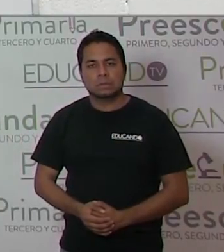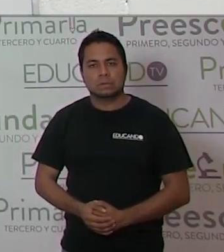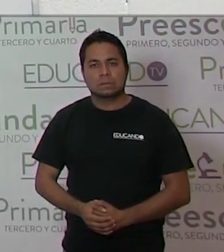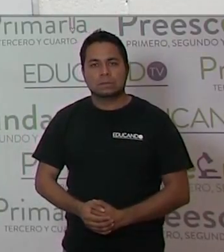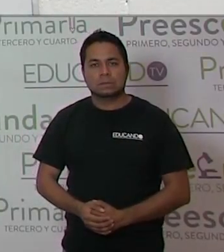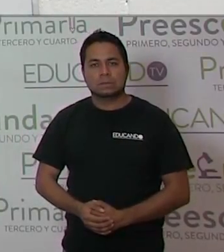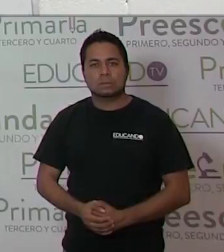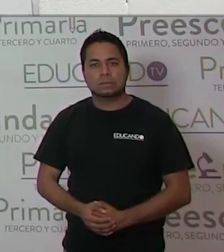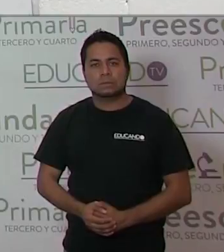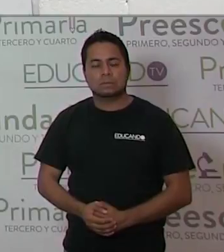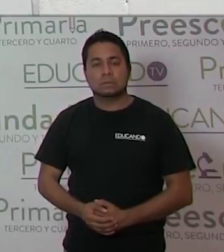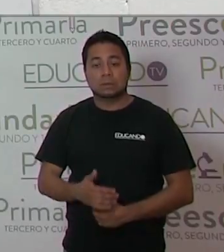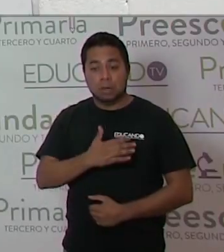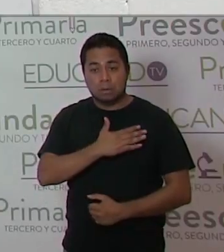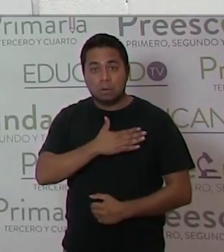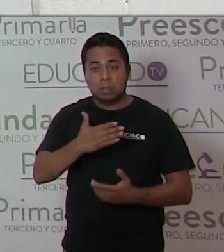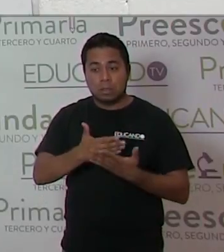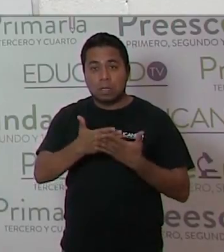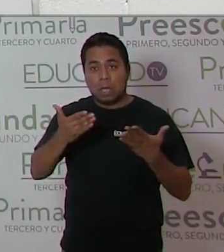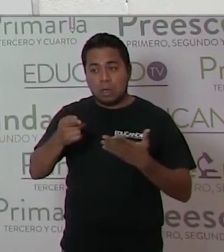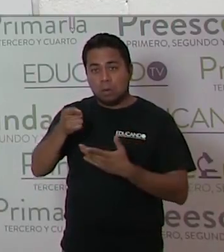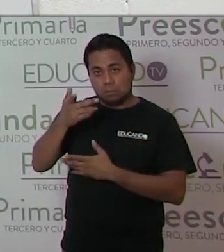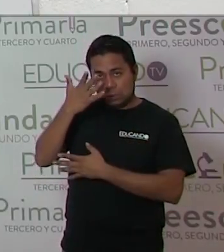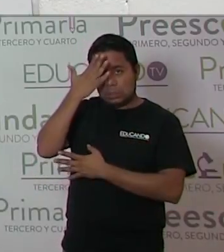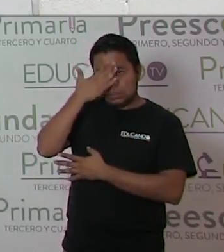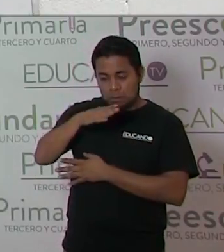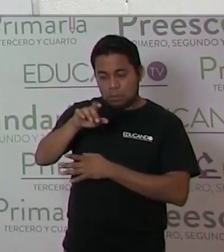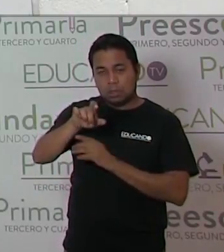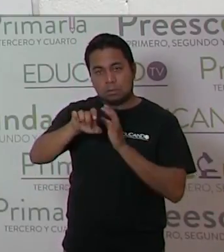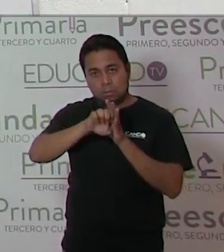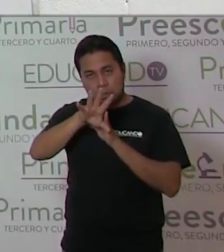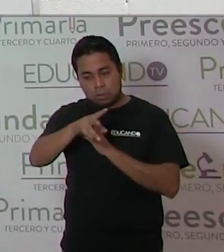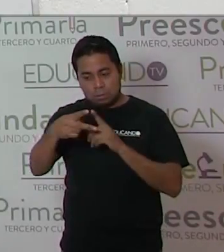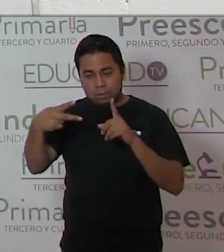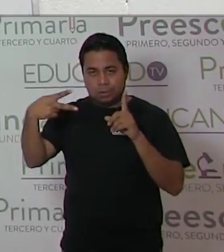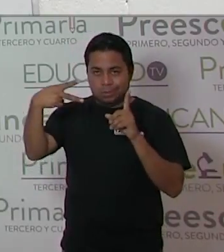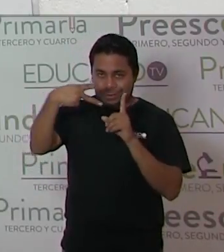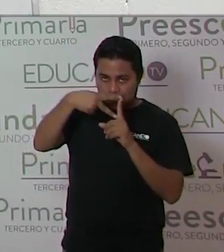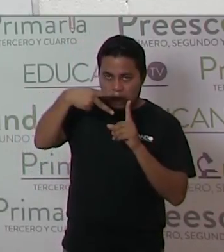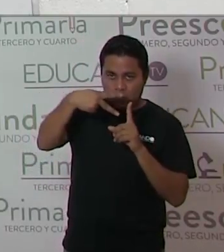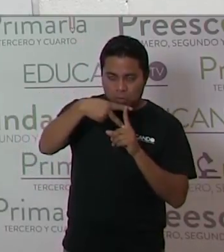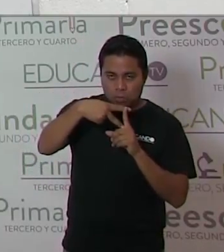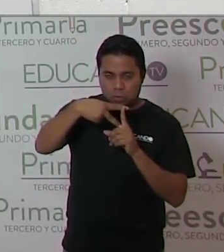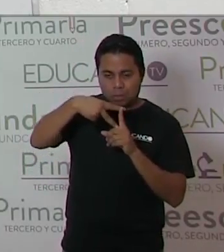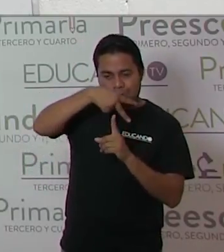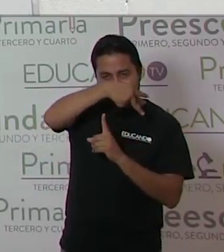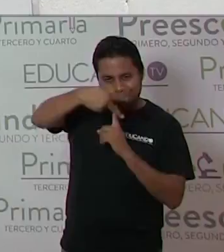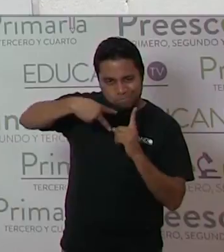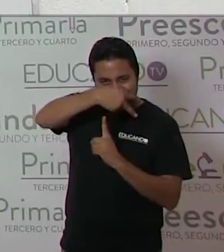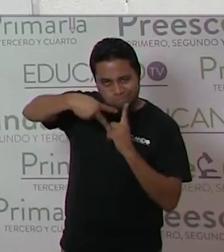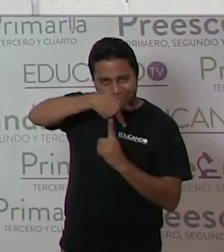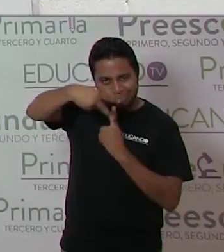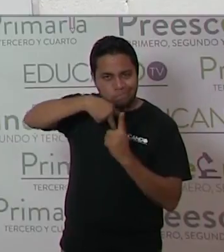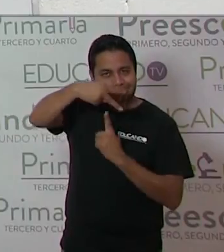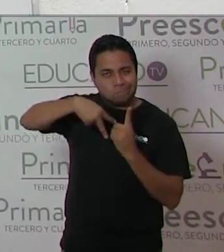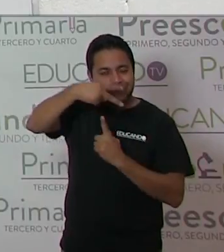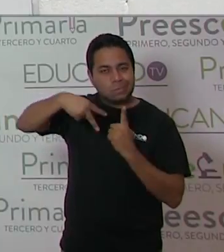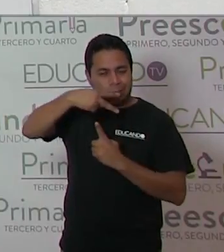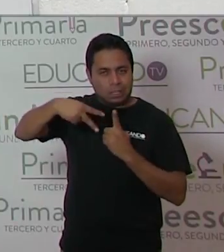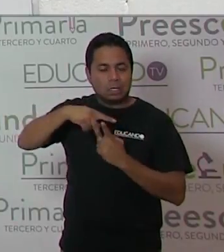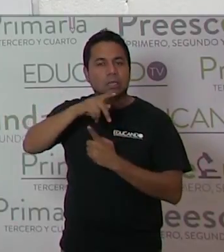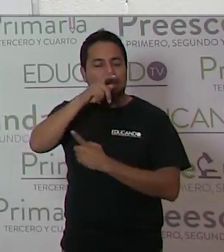Bueno, ahora ya sabemos que cuando un triángulo rectángulo gire sobre su